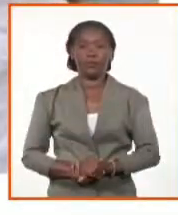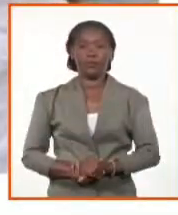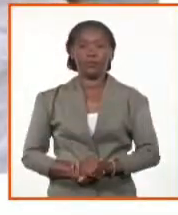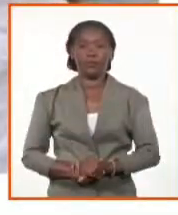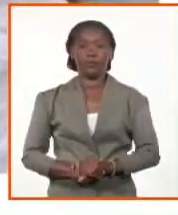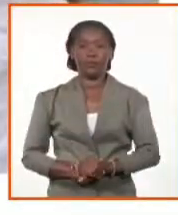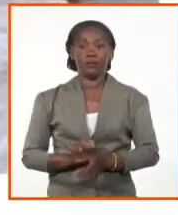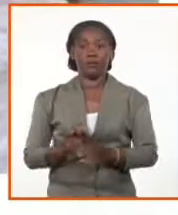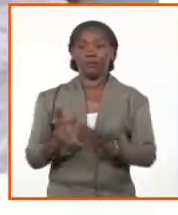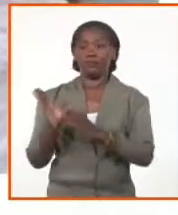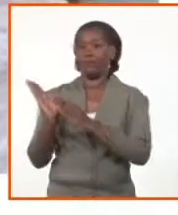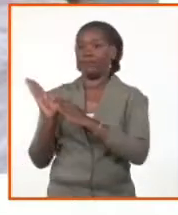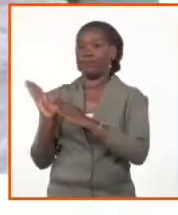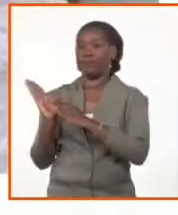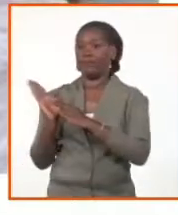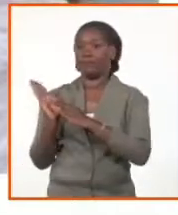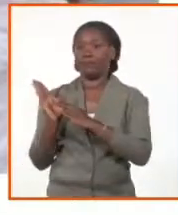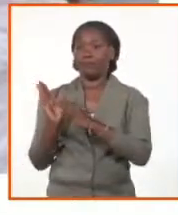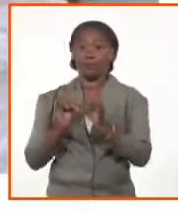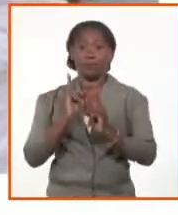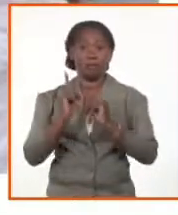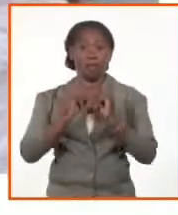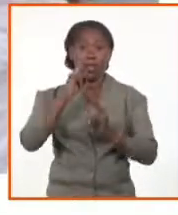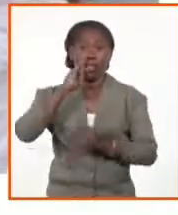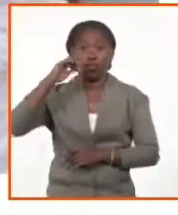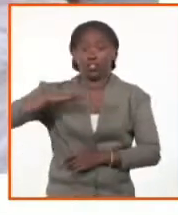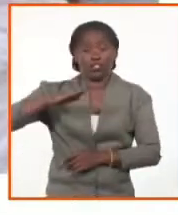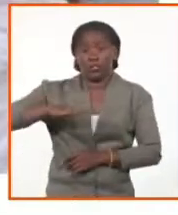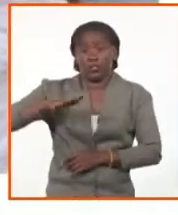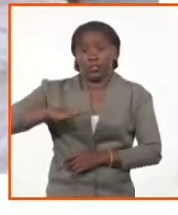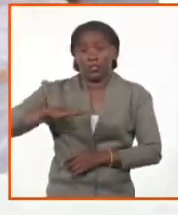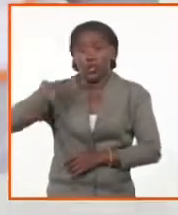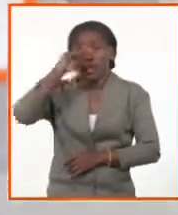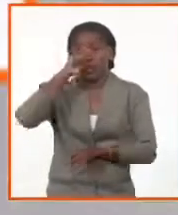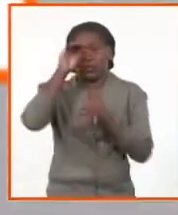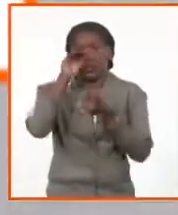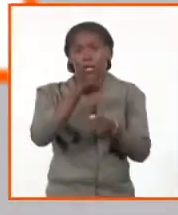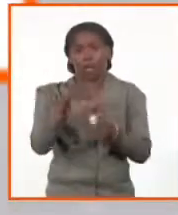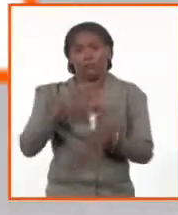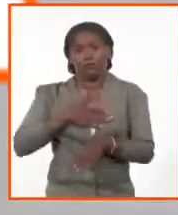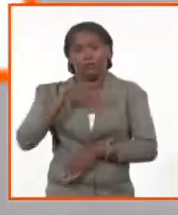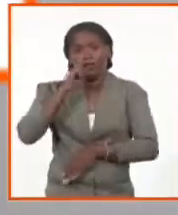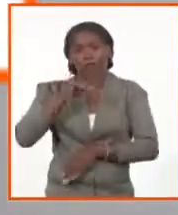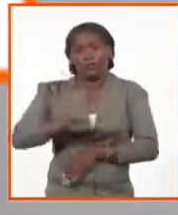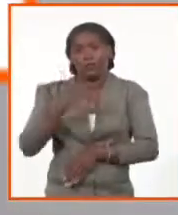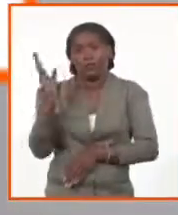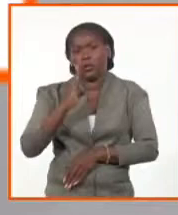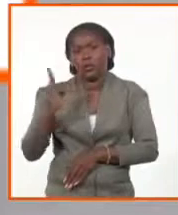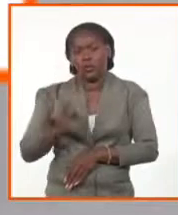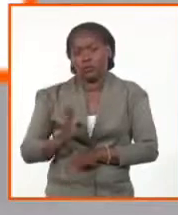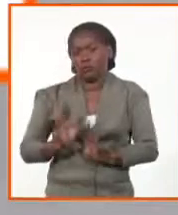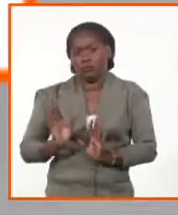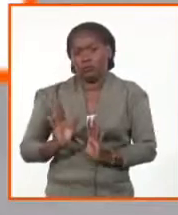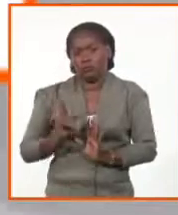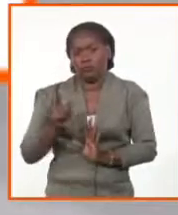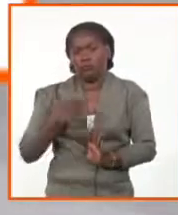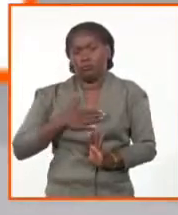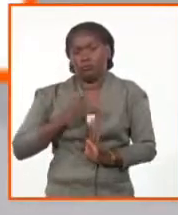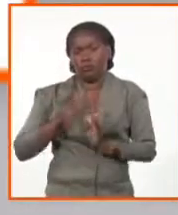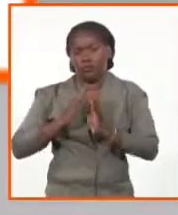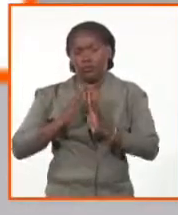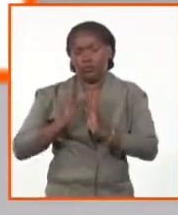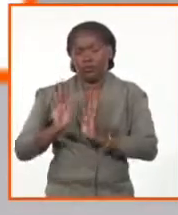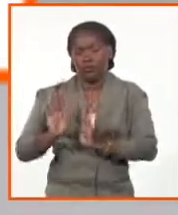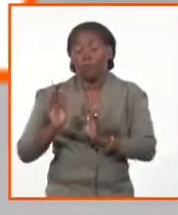un niño pequeño ingresado este niño es de brasil es un niñito de río de janeiro pero